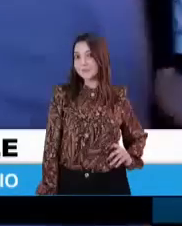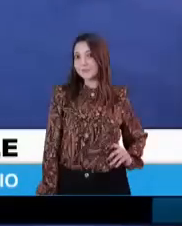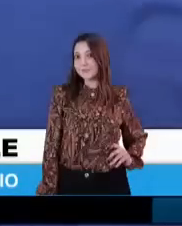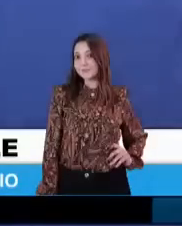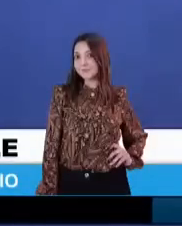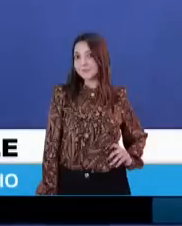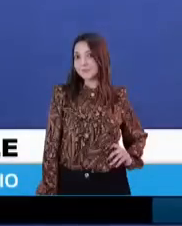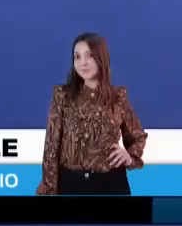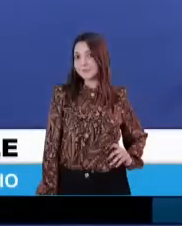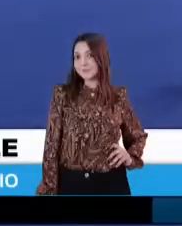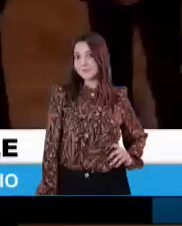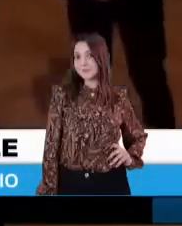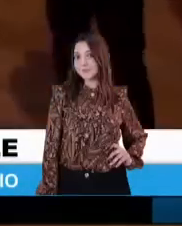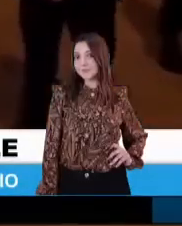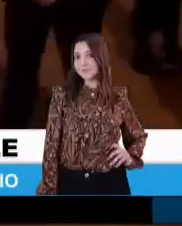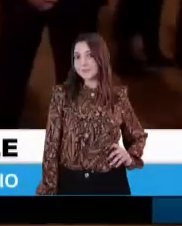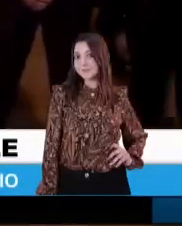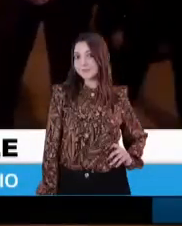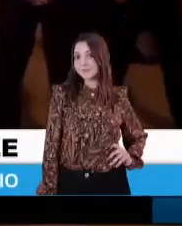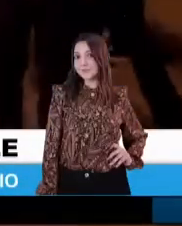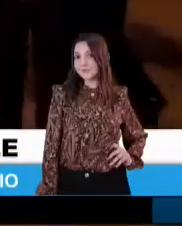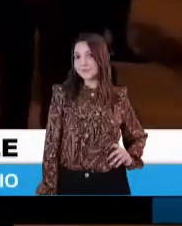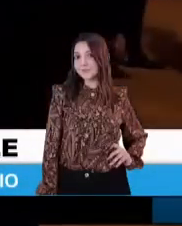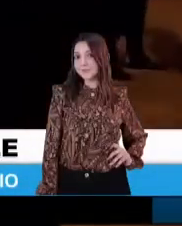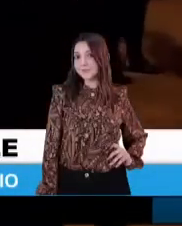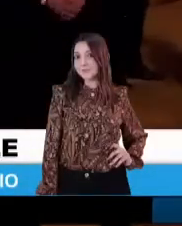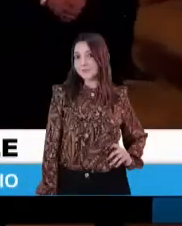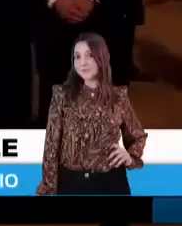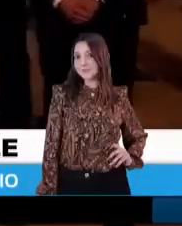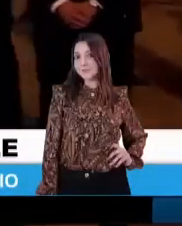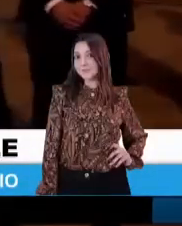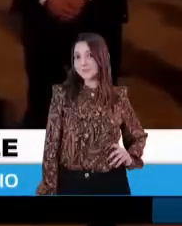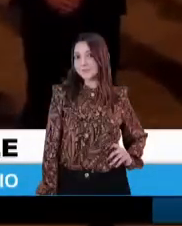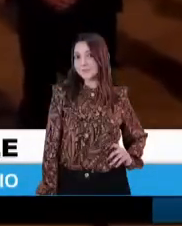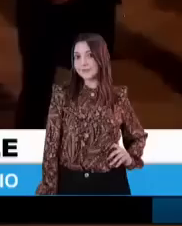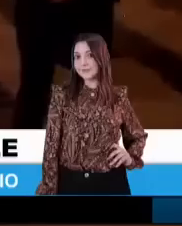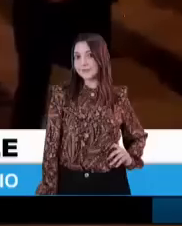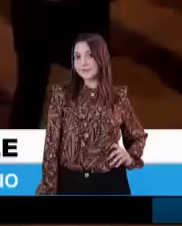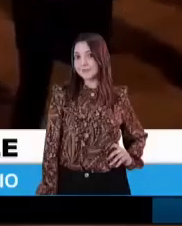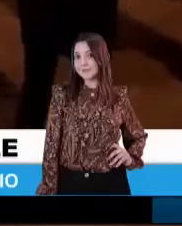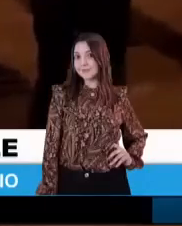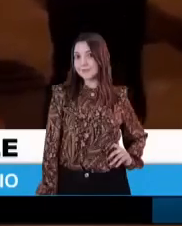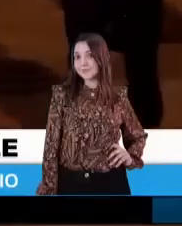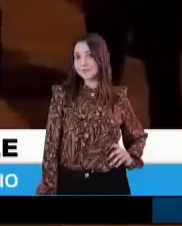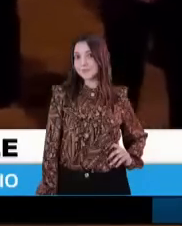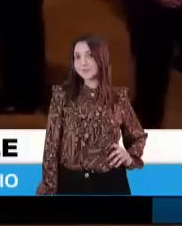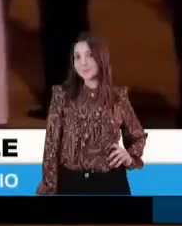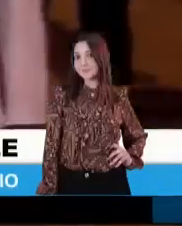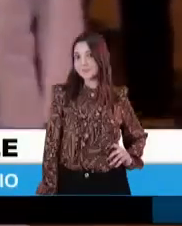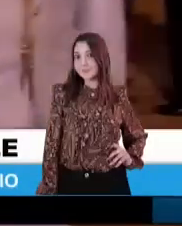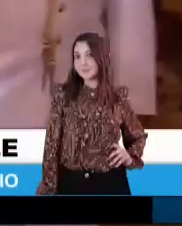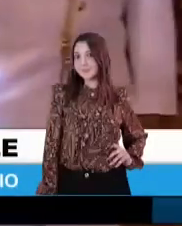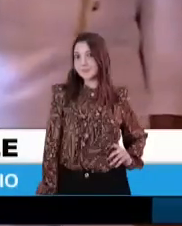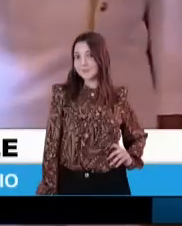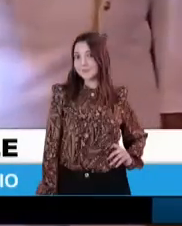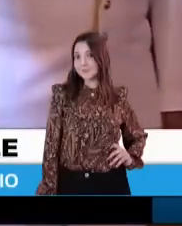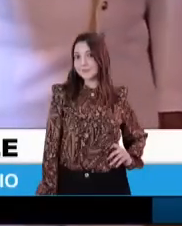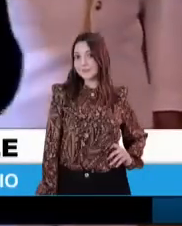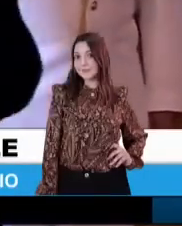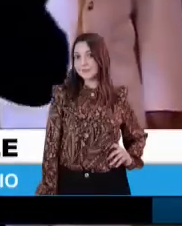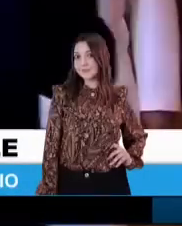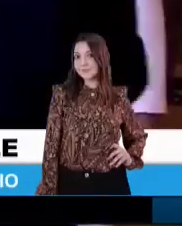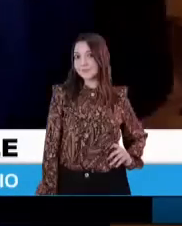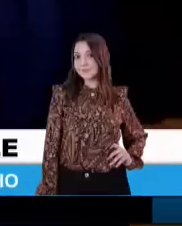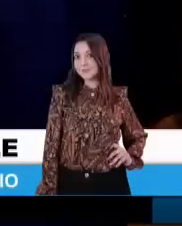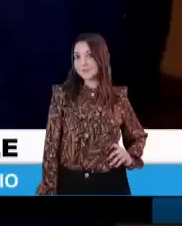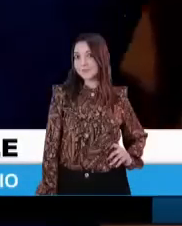hizo en otras instancias, y vamos a ver si es que ahora habla de derechos humanos frente a Nicolás